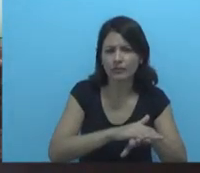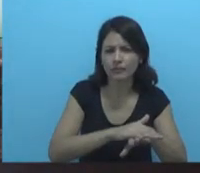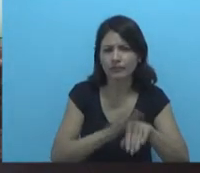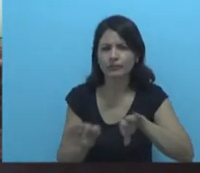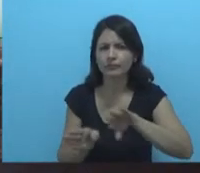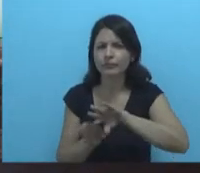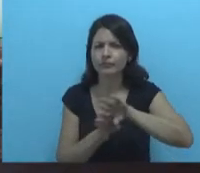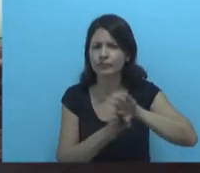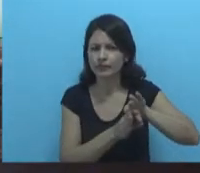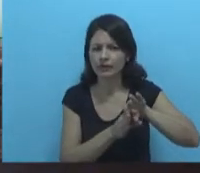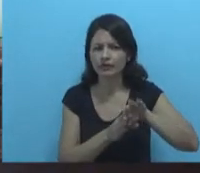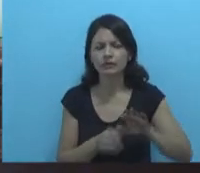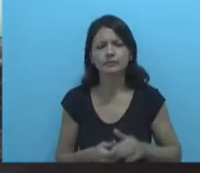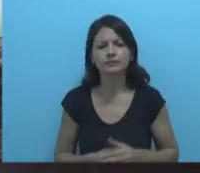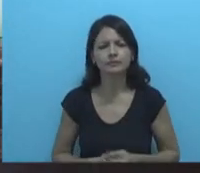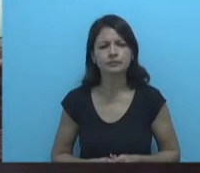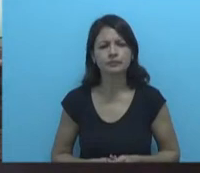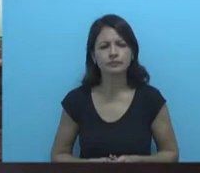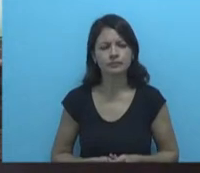Blanco.